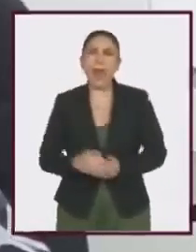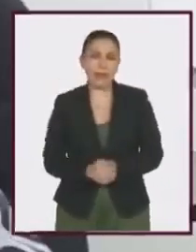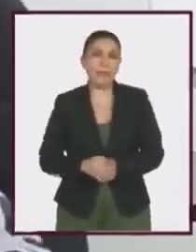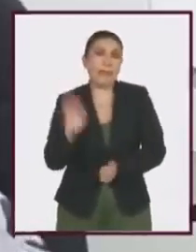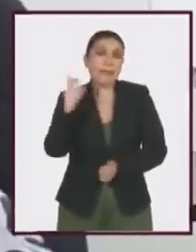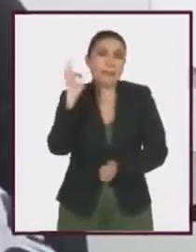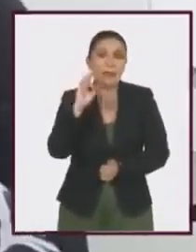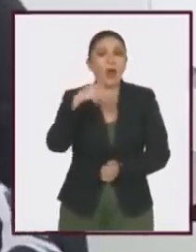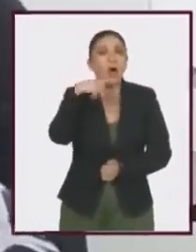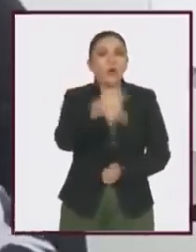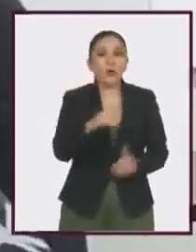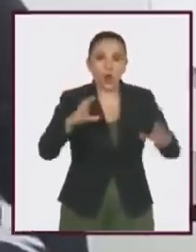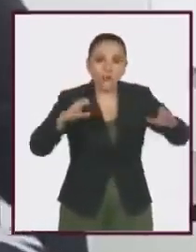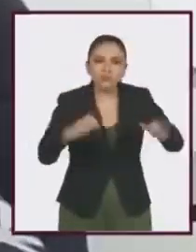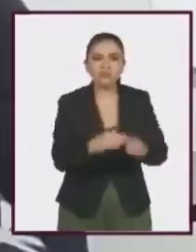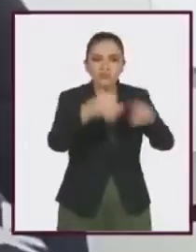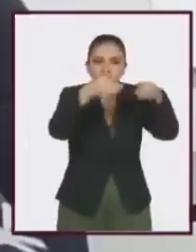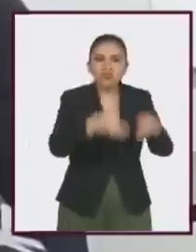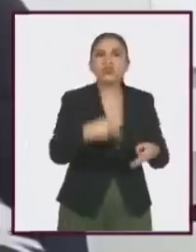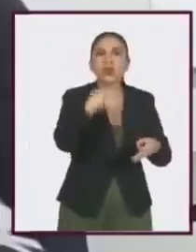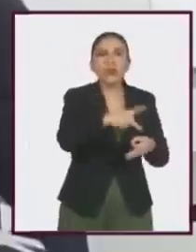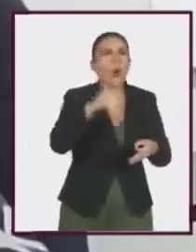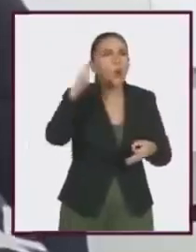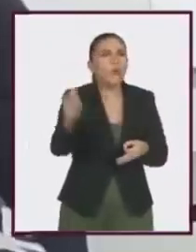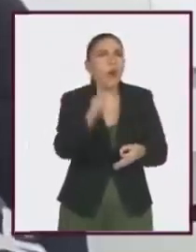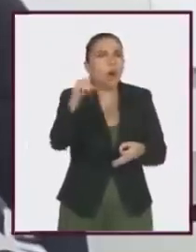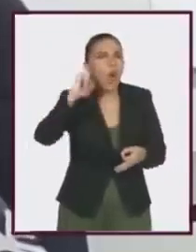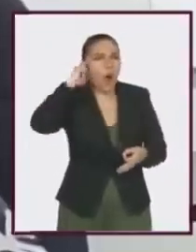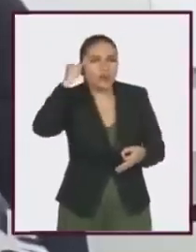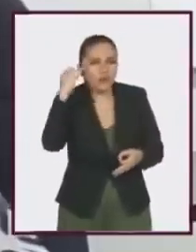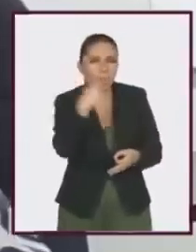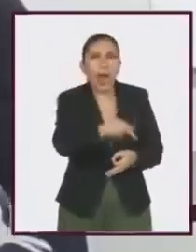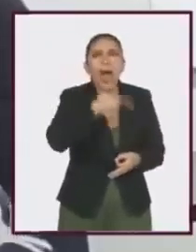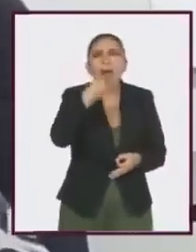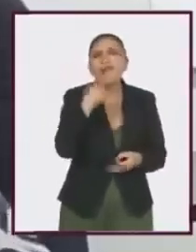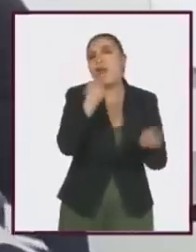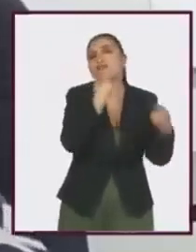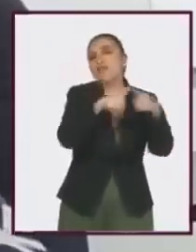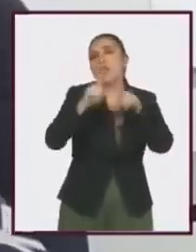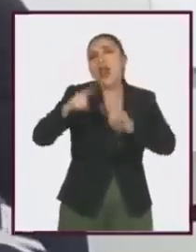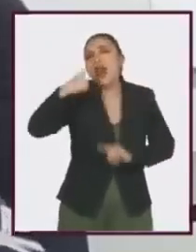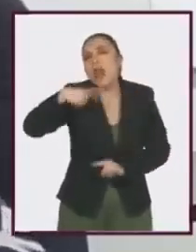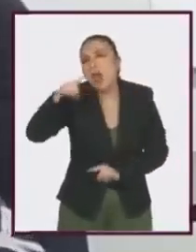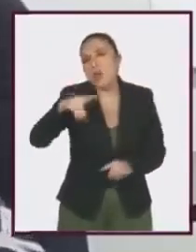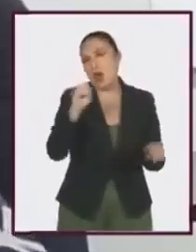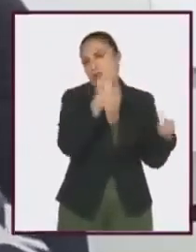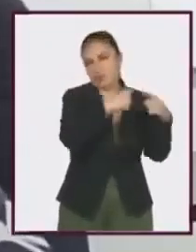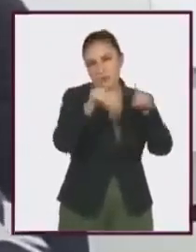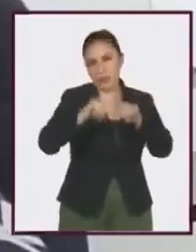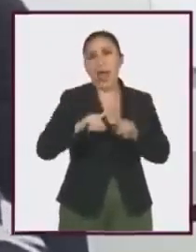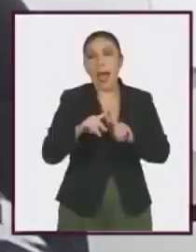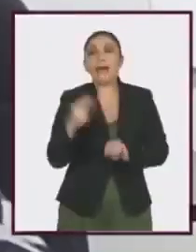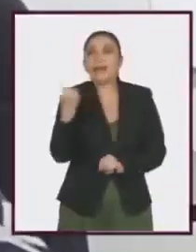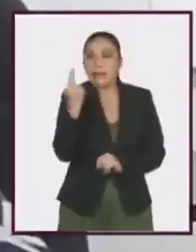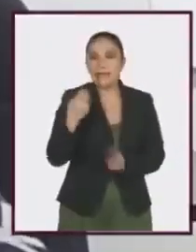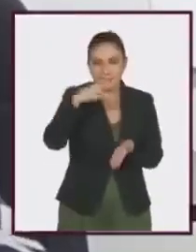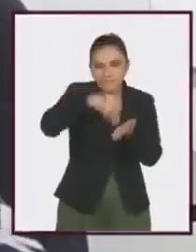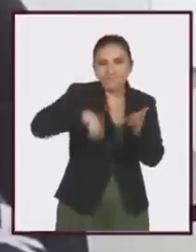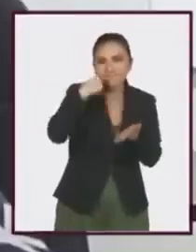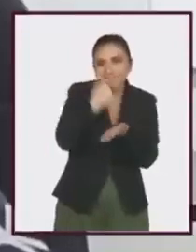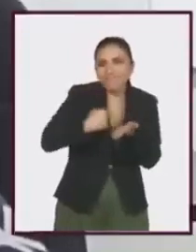contexto indígena donde se habla alguna lengua en particular, pues habrá que trabajar en